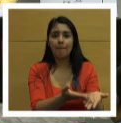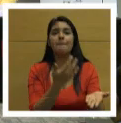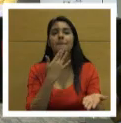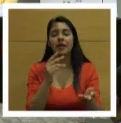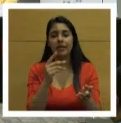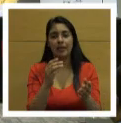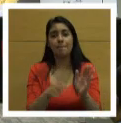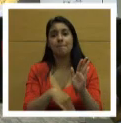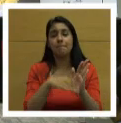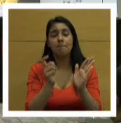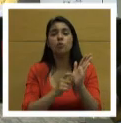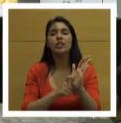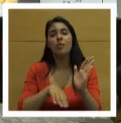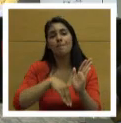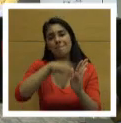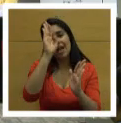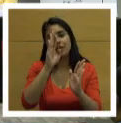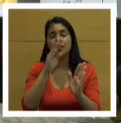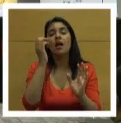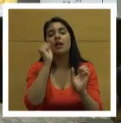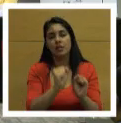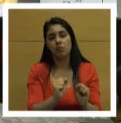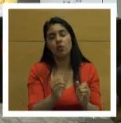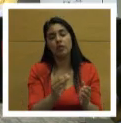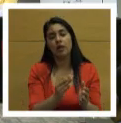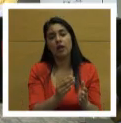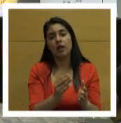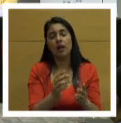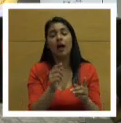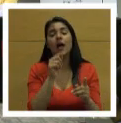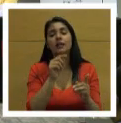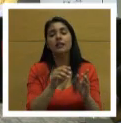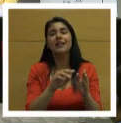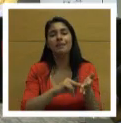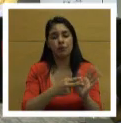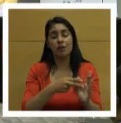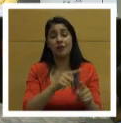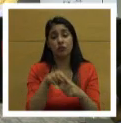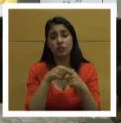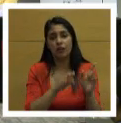mayor puntuación y puedan de alguna manera superar ese problema social. ¿Ya?